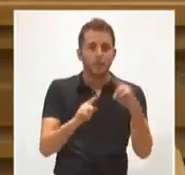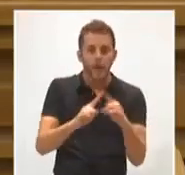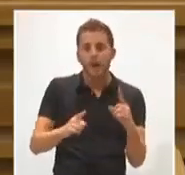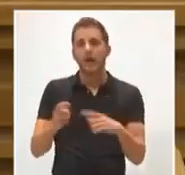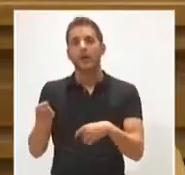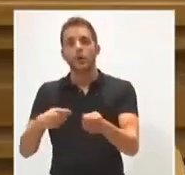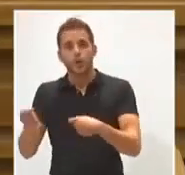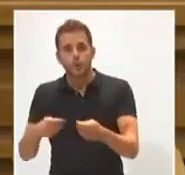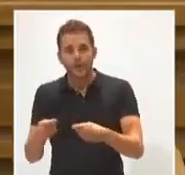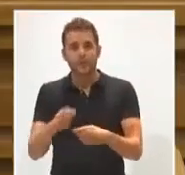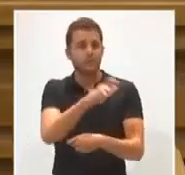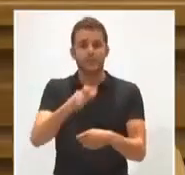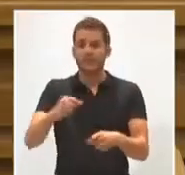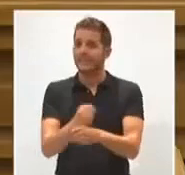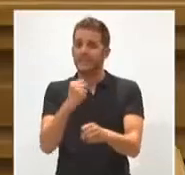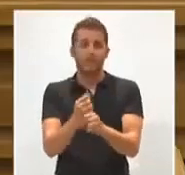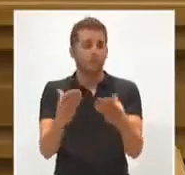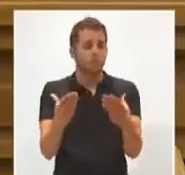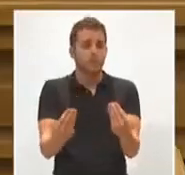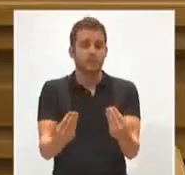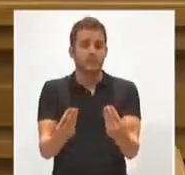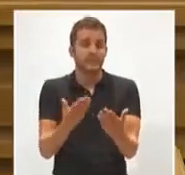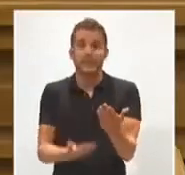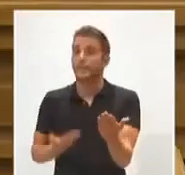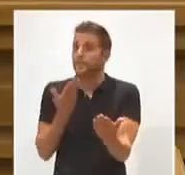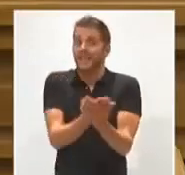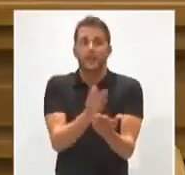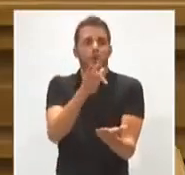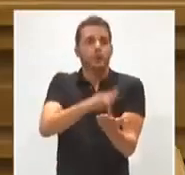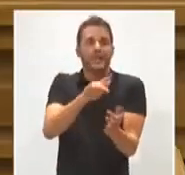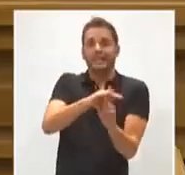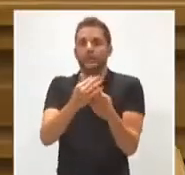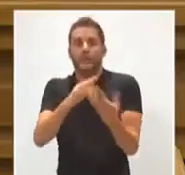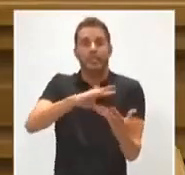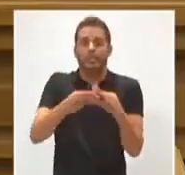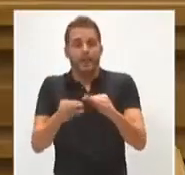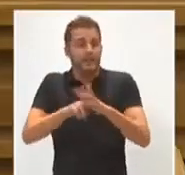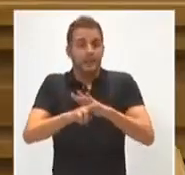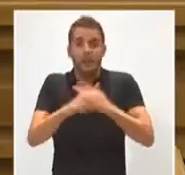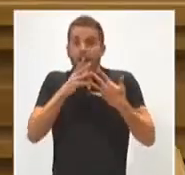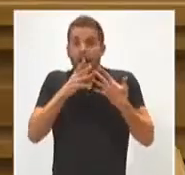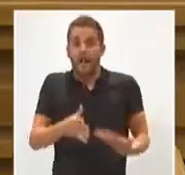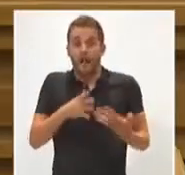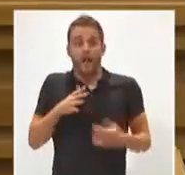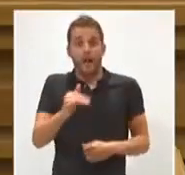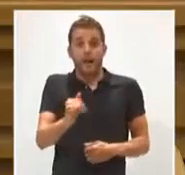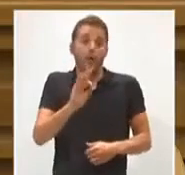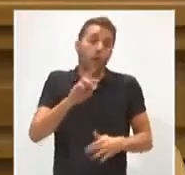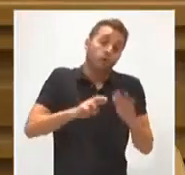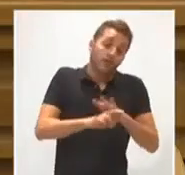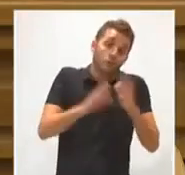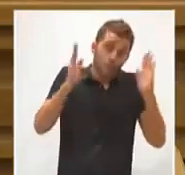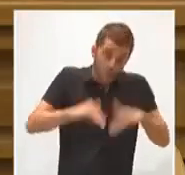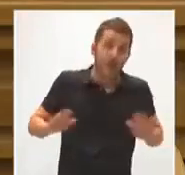muchos trabajadores porque se nos puede pedir en una reacción con los recursos que tenemos a disposición o que no tenemos